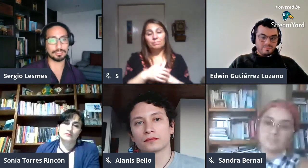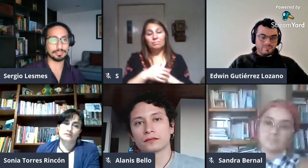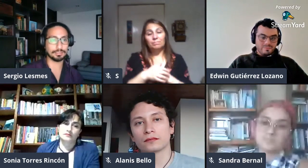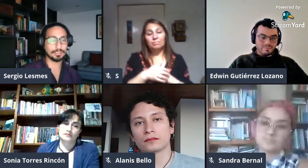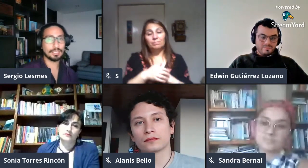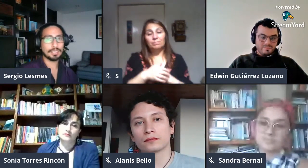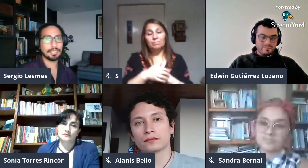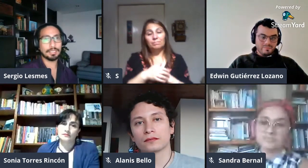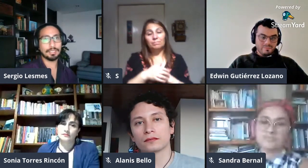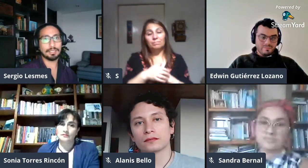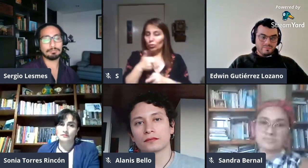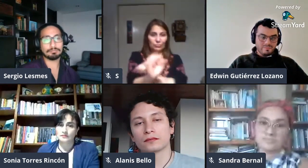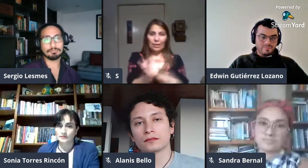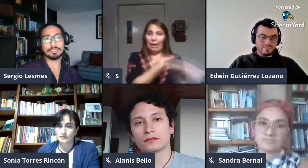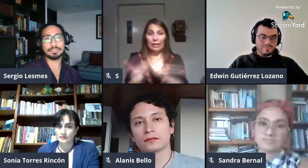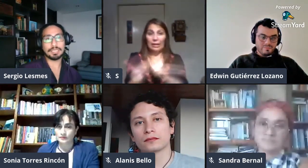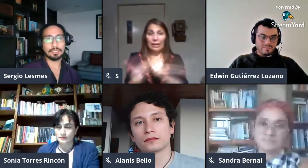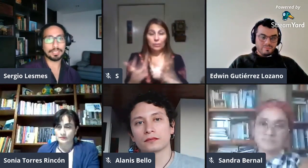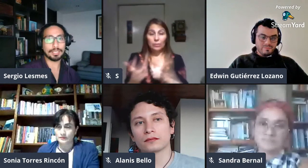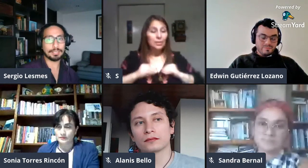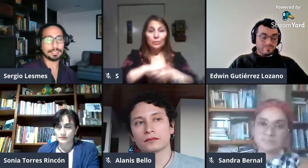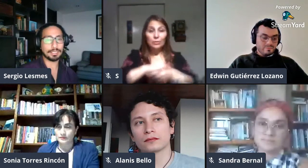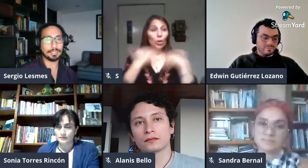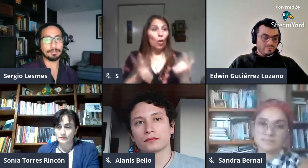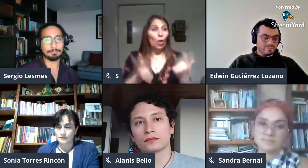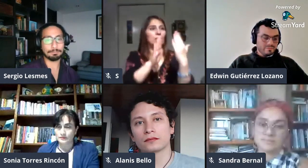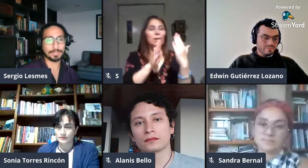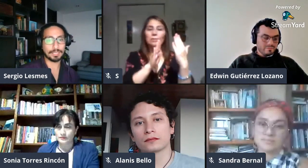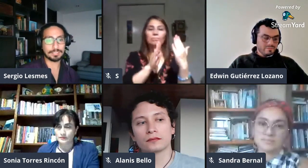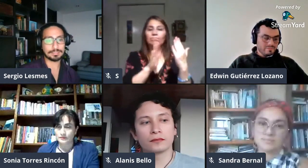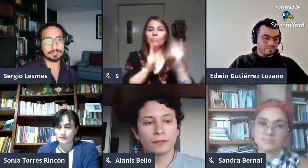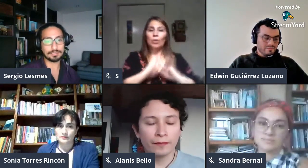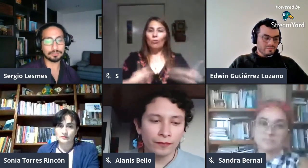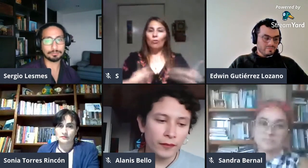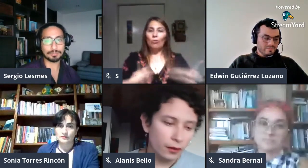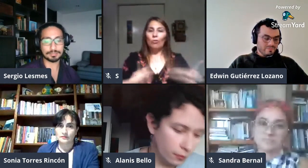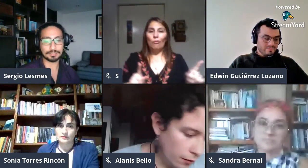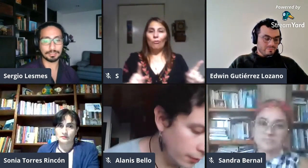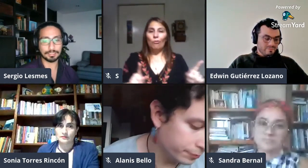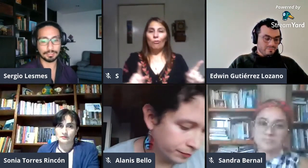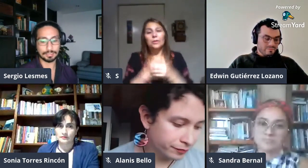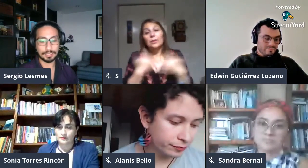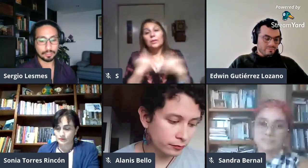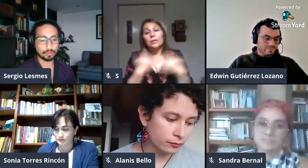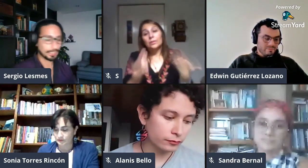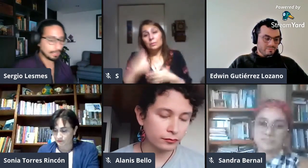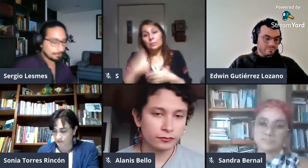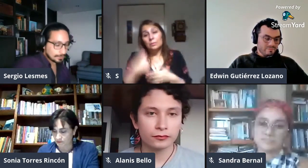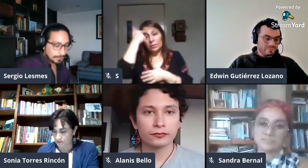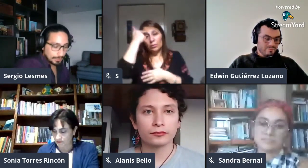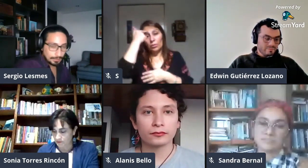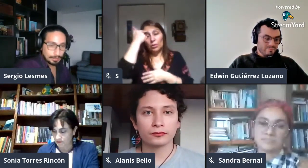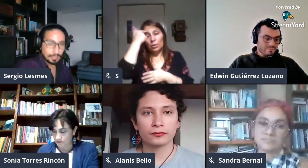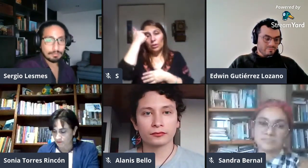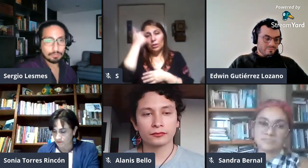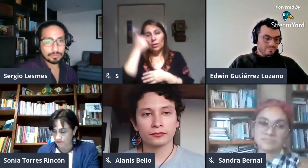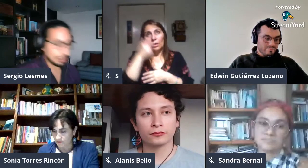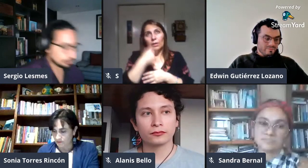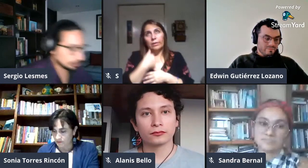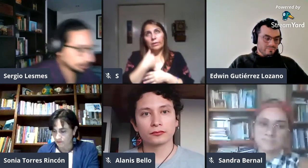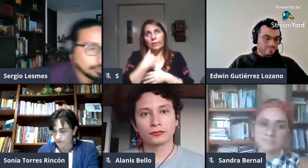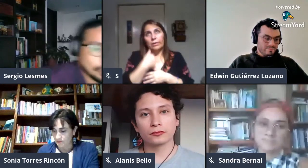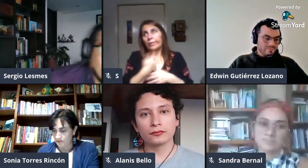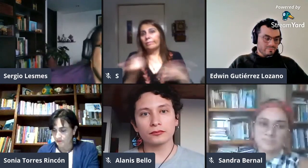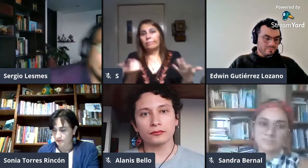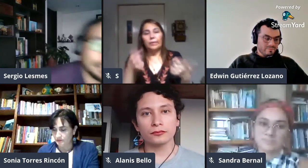una situación así. Y creo que en ese sentido, pues no queda más que